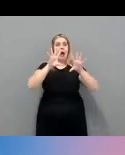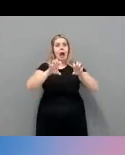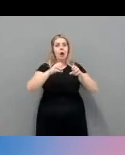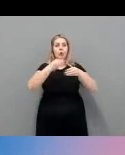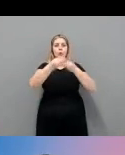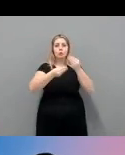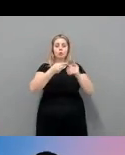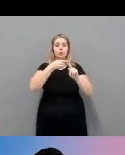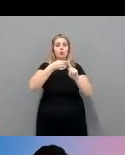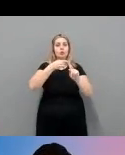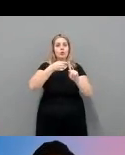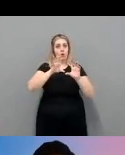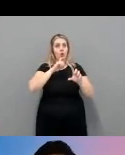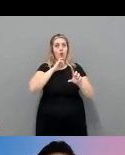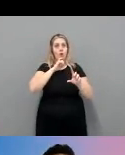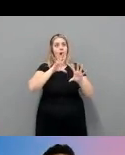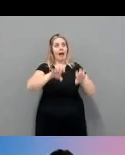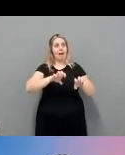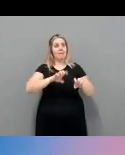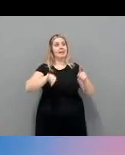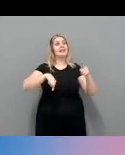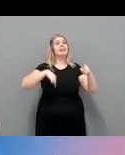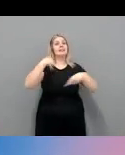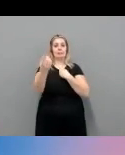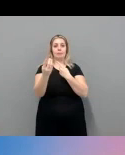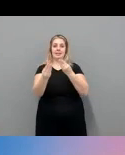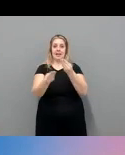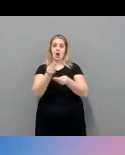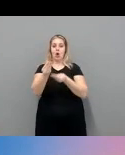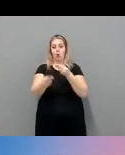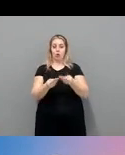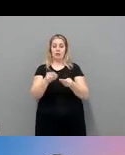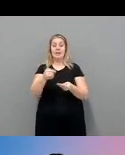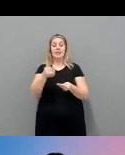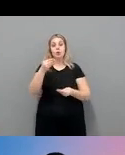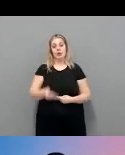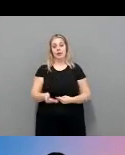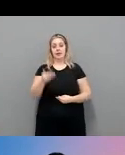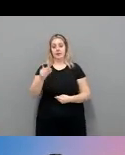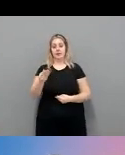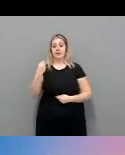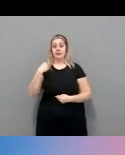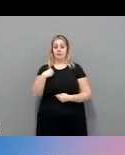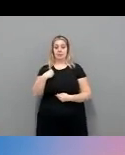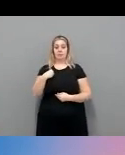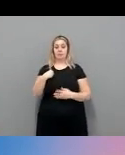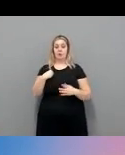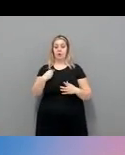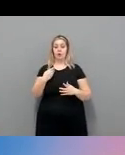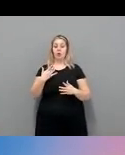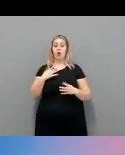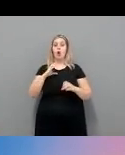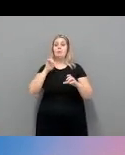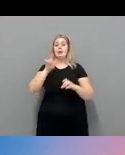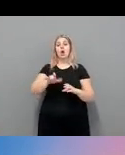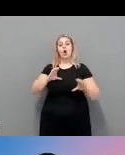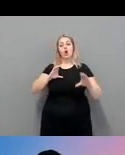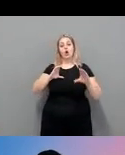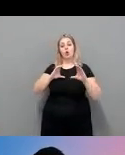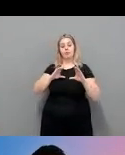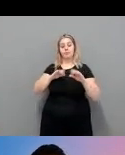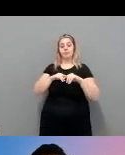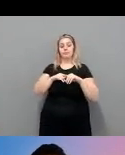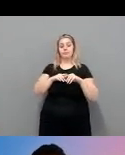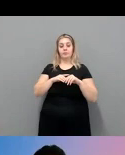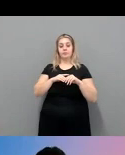después usar el dispositivo para aprender. Y esto es muy importante. De la misma manera que tener un comunicador no